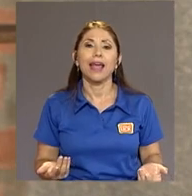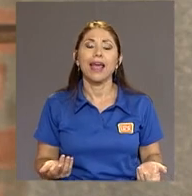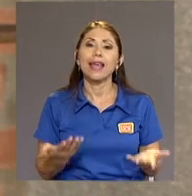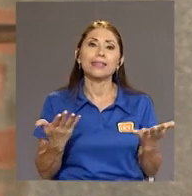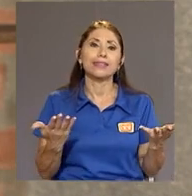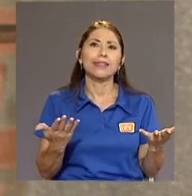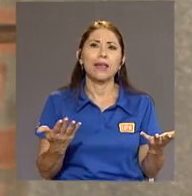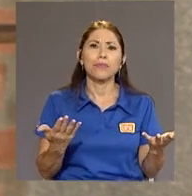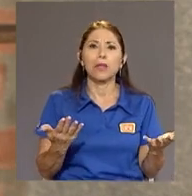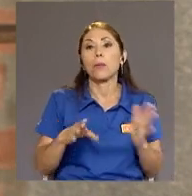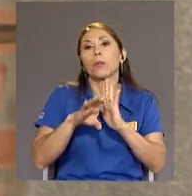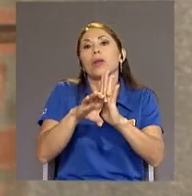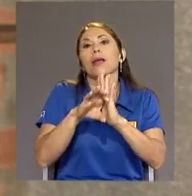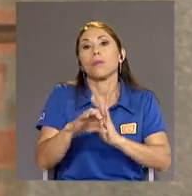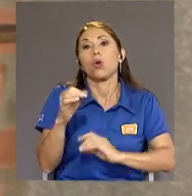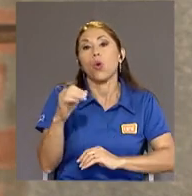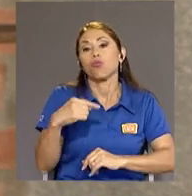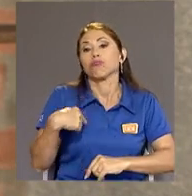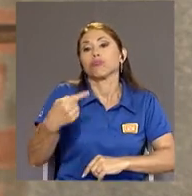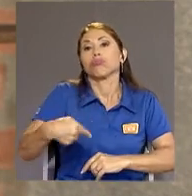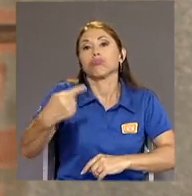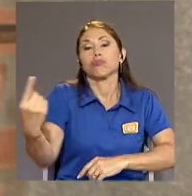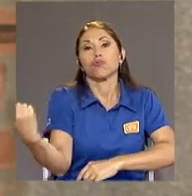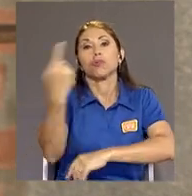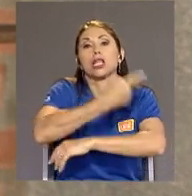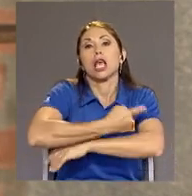un día de esto yo me muero y